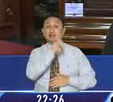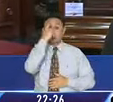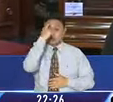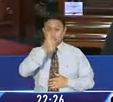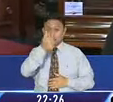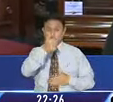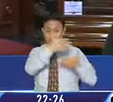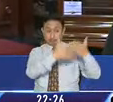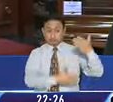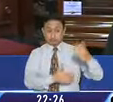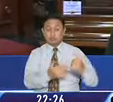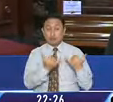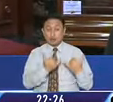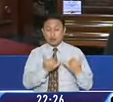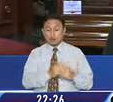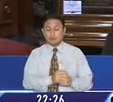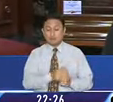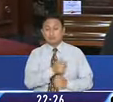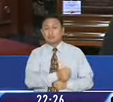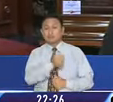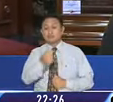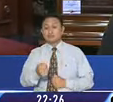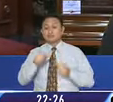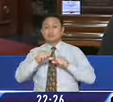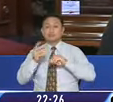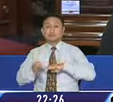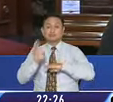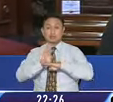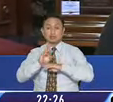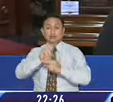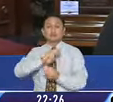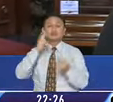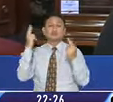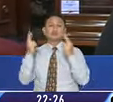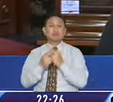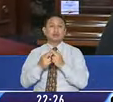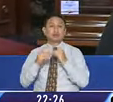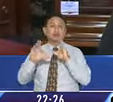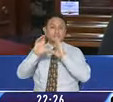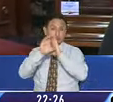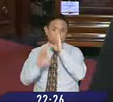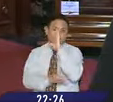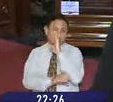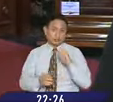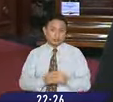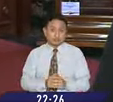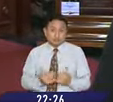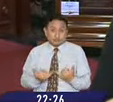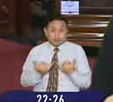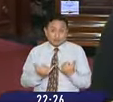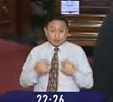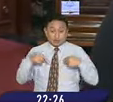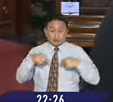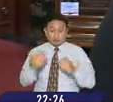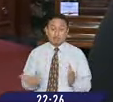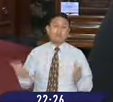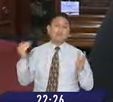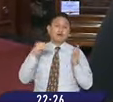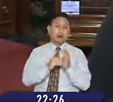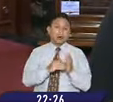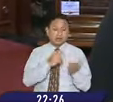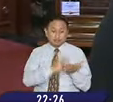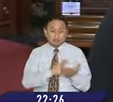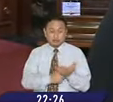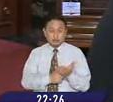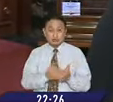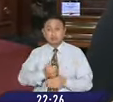Ejecutivo, la pasó hoy a la cancha de la Asamblea Nacional como reforma parcial a la Constitución. Y claro, hoy nosotros tenemos que volver a debatir si las Fuerzas